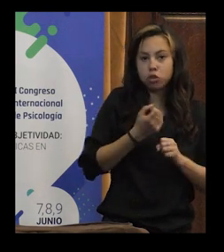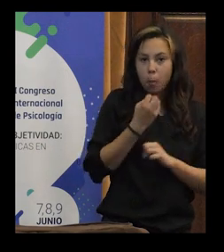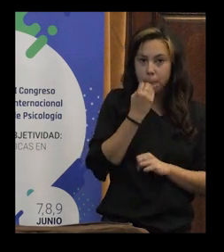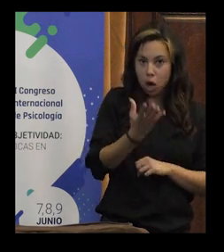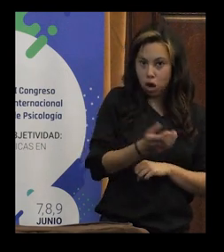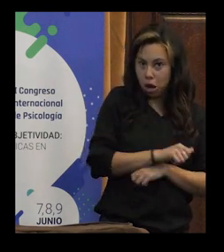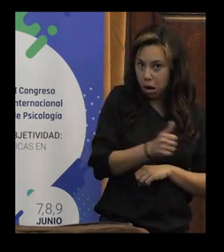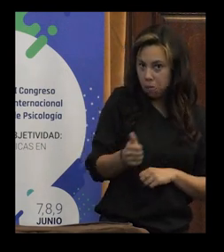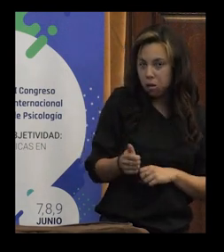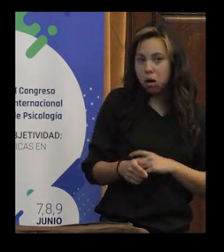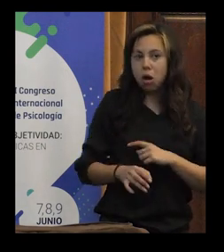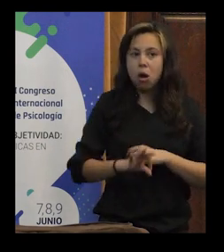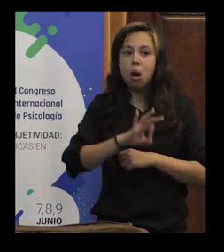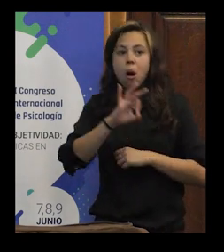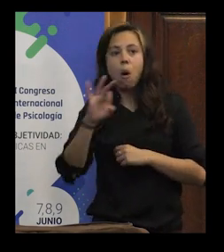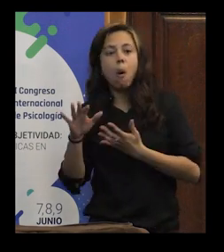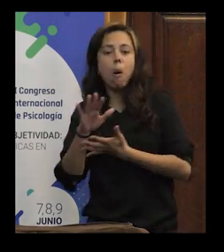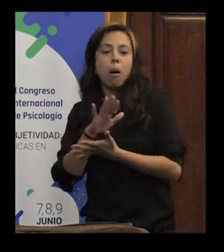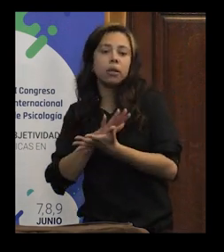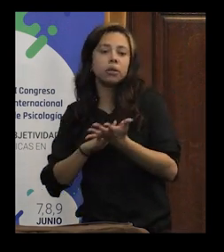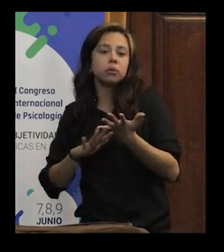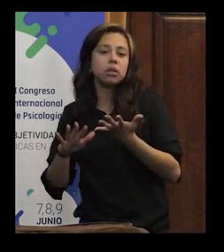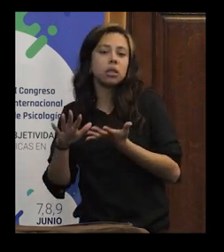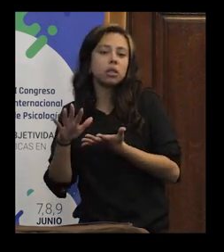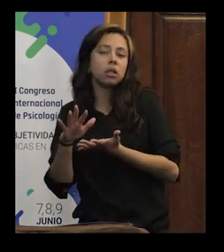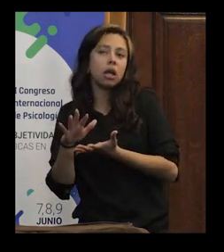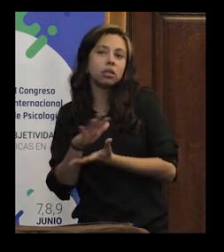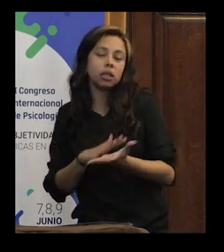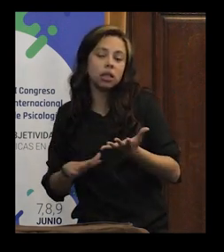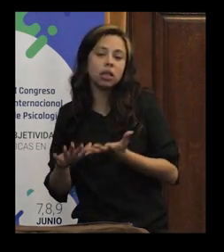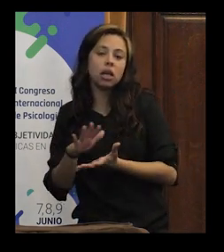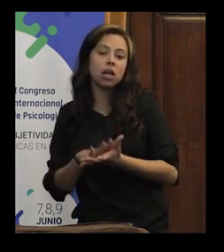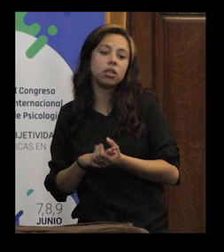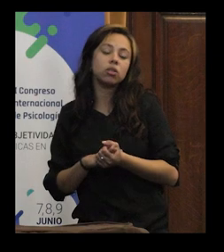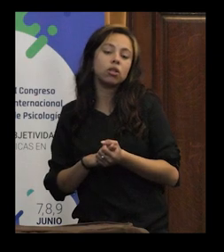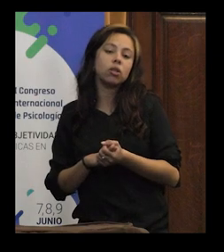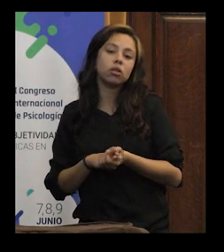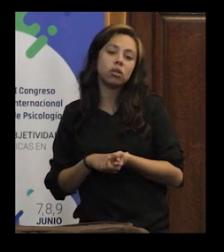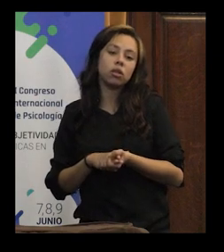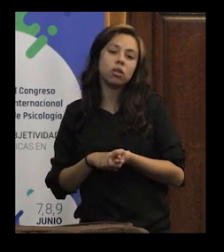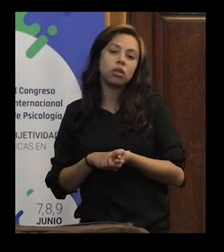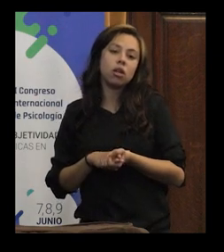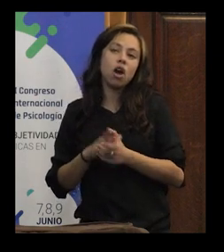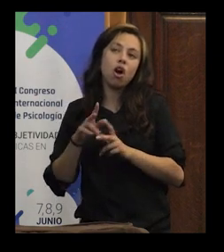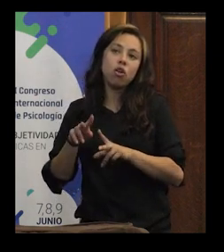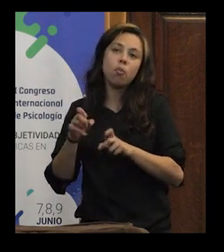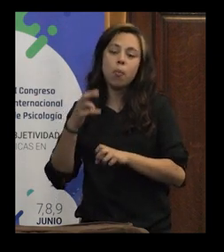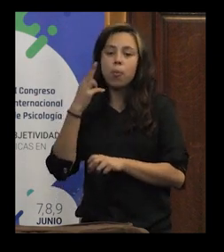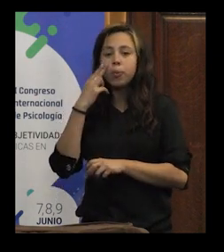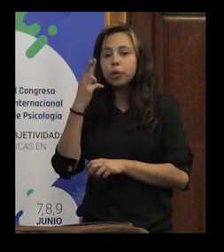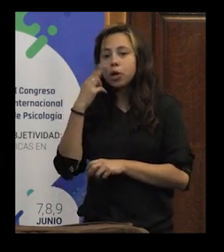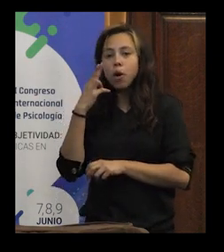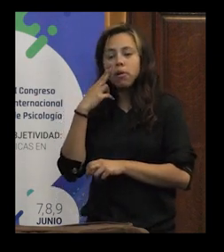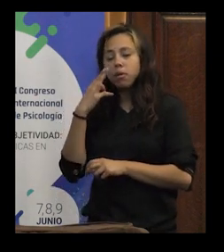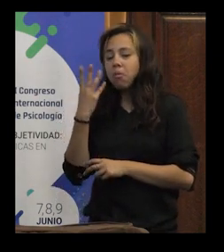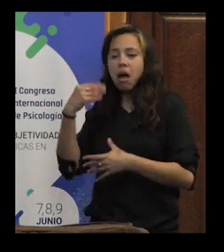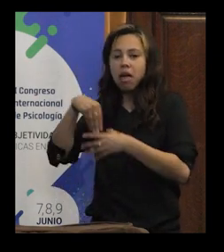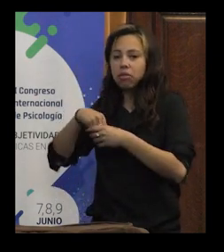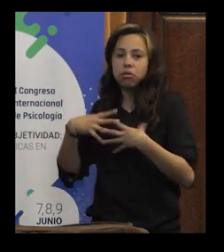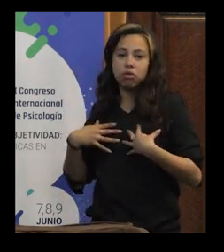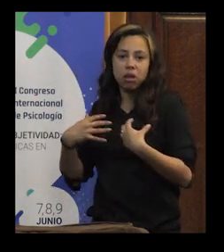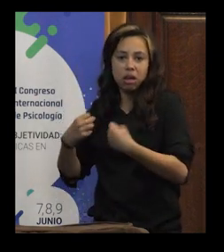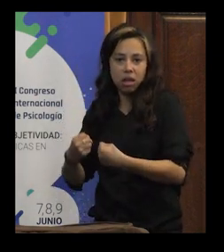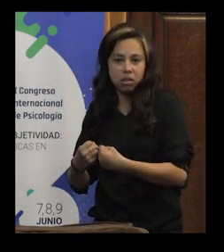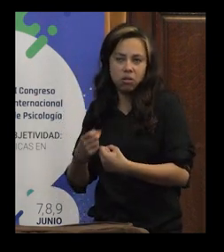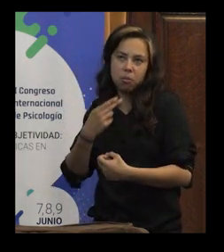tipo 2, o en relación con la transmisión de genes asociados a problemas de salud,